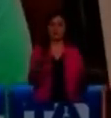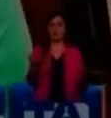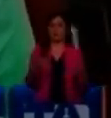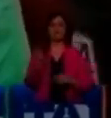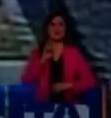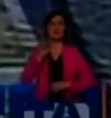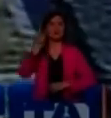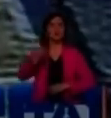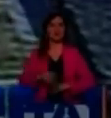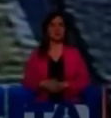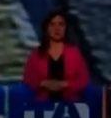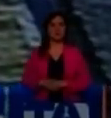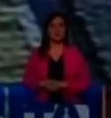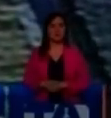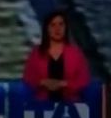tiene